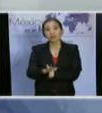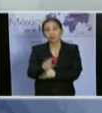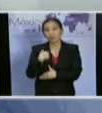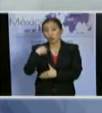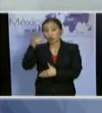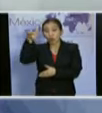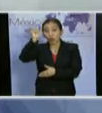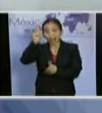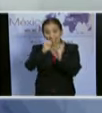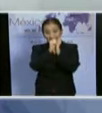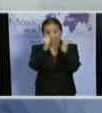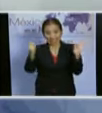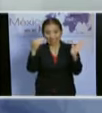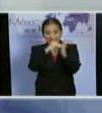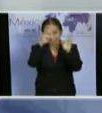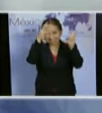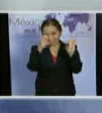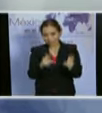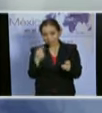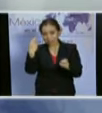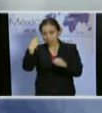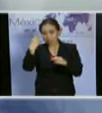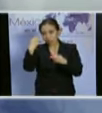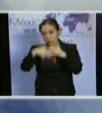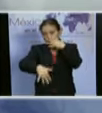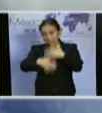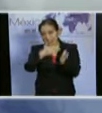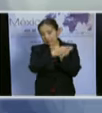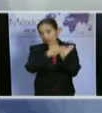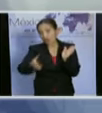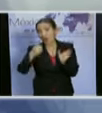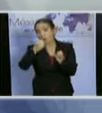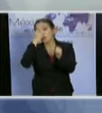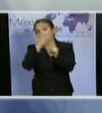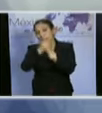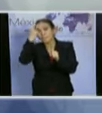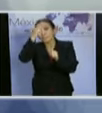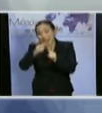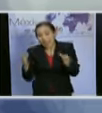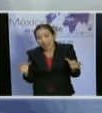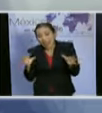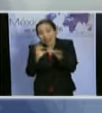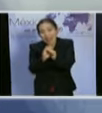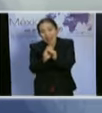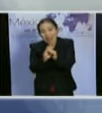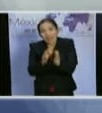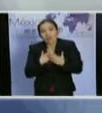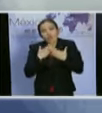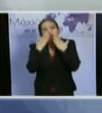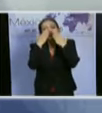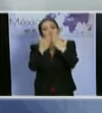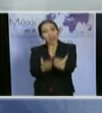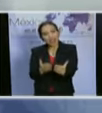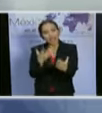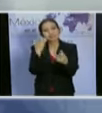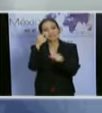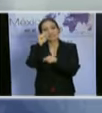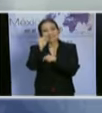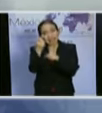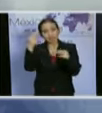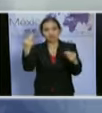que la agenda de 2015 sea una oportunidad para construir esa comunidad de confianza que es tan